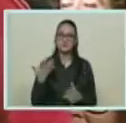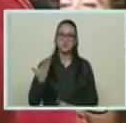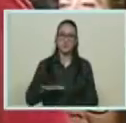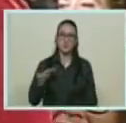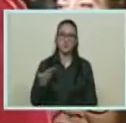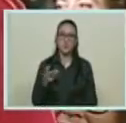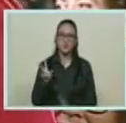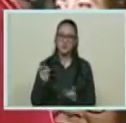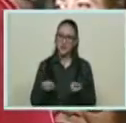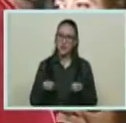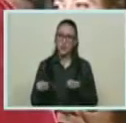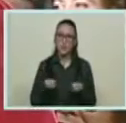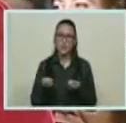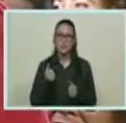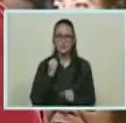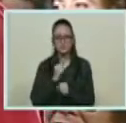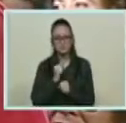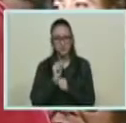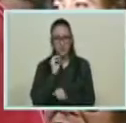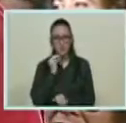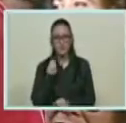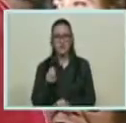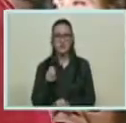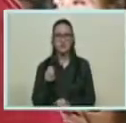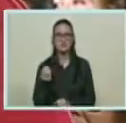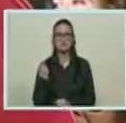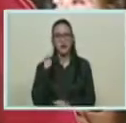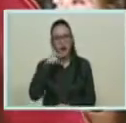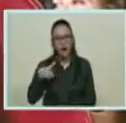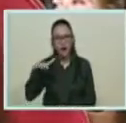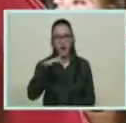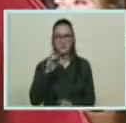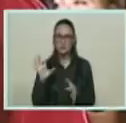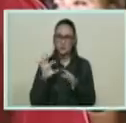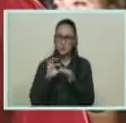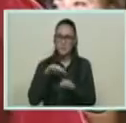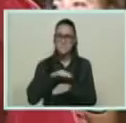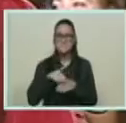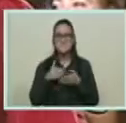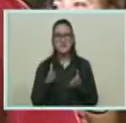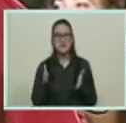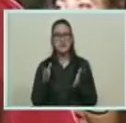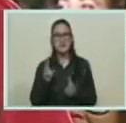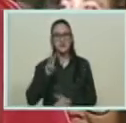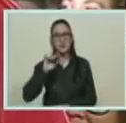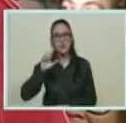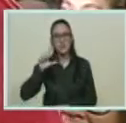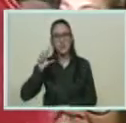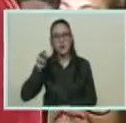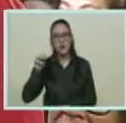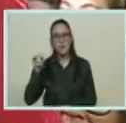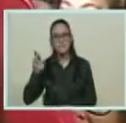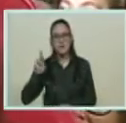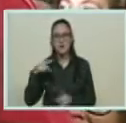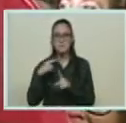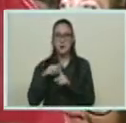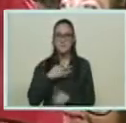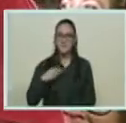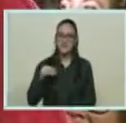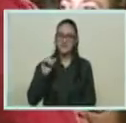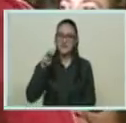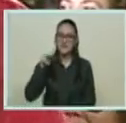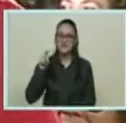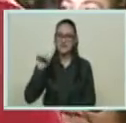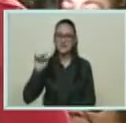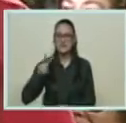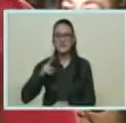estratégico, que es lo económico. Chamba Juvenil Vuelta al Campo. Hemos trabajado de la mano del ministro Wilmar Castro Soteldo, del presidente del INTI, que